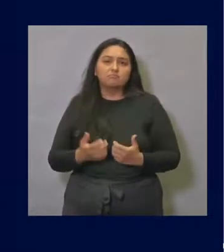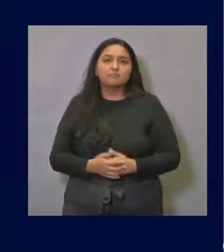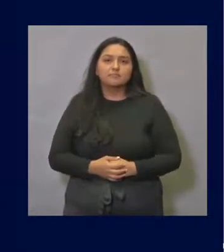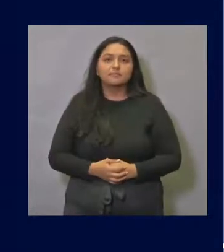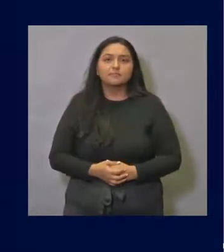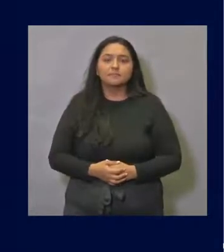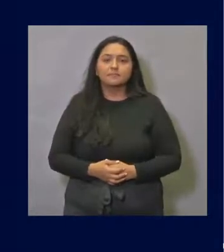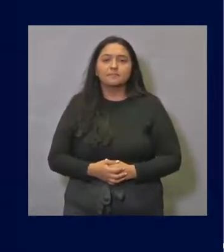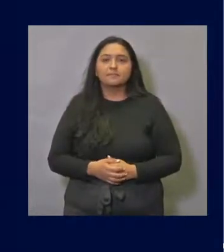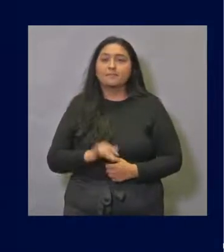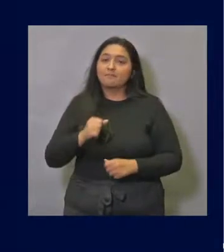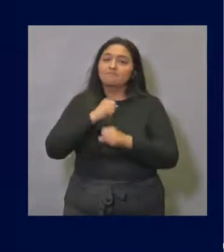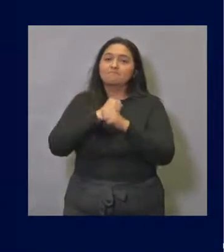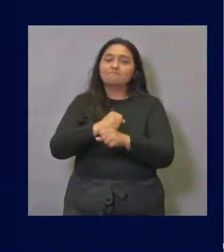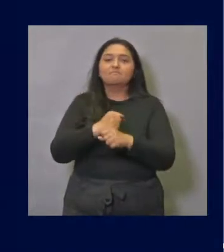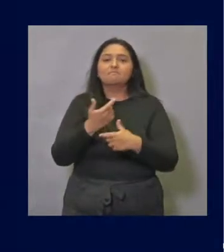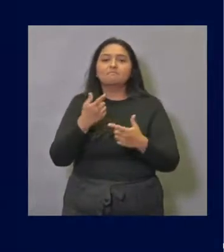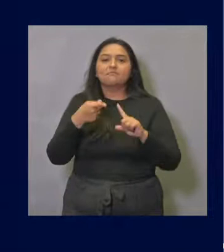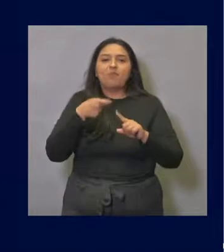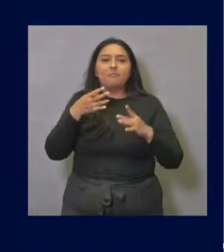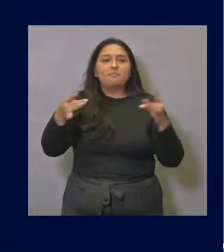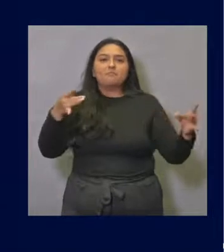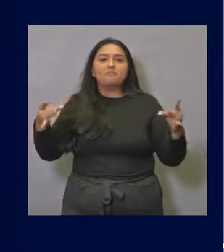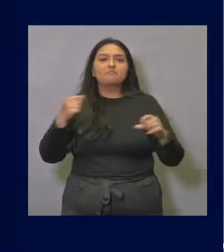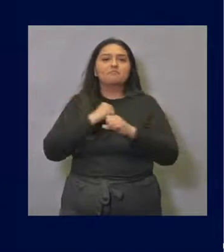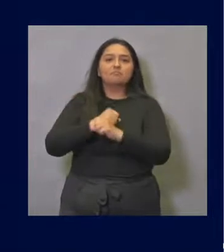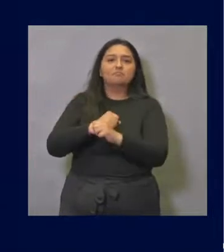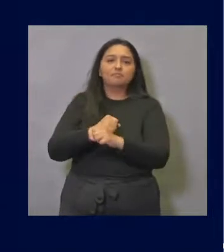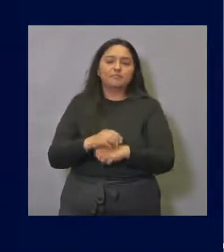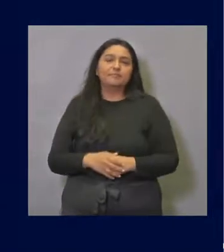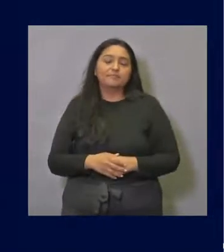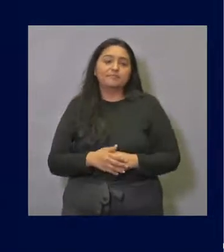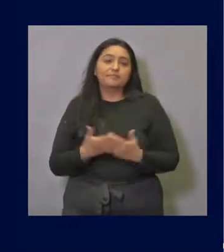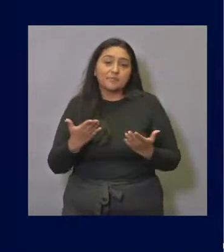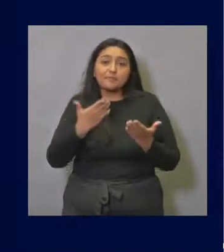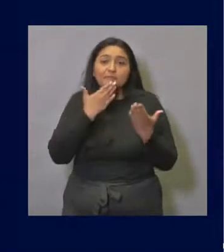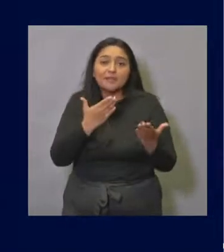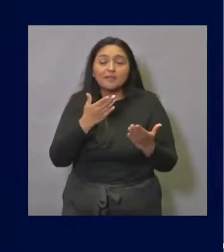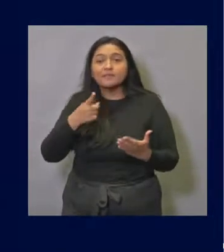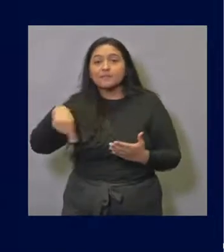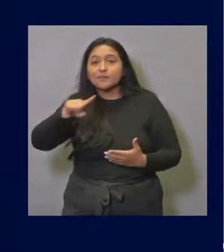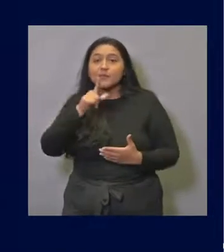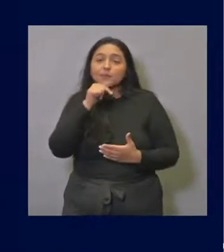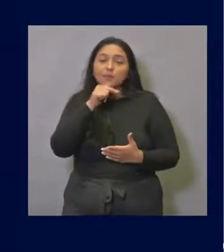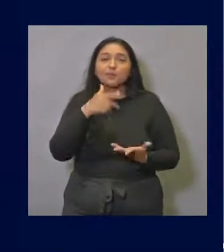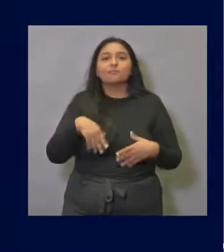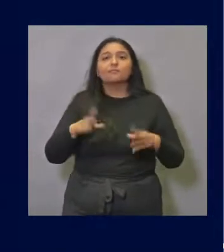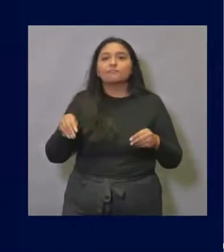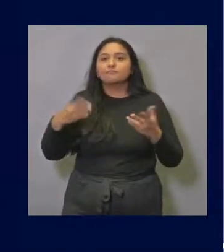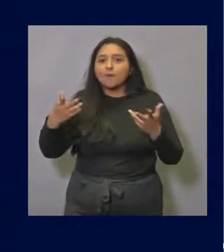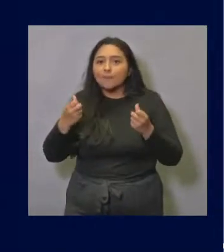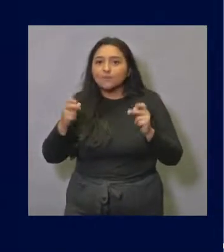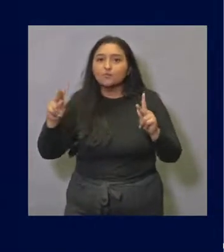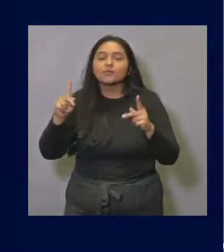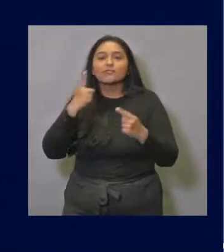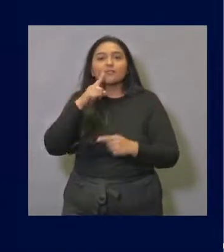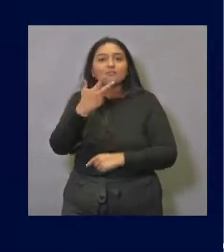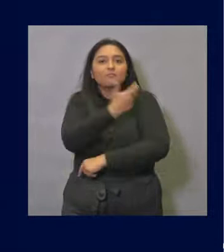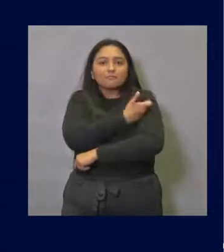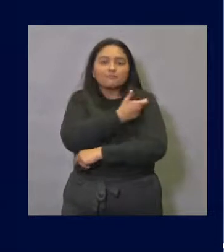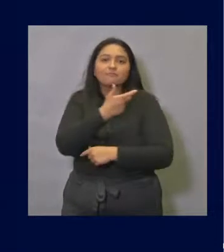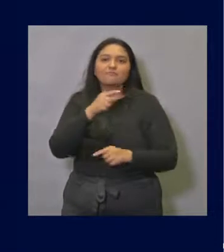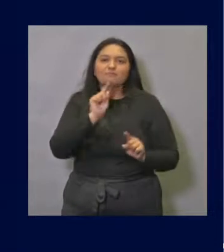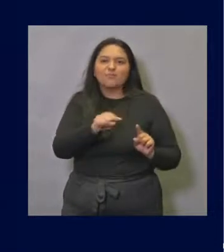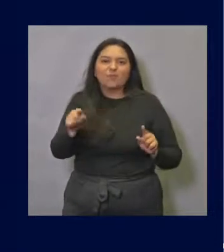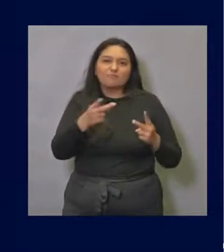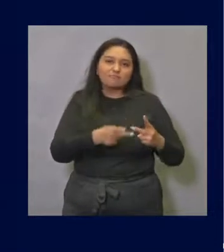la transmisión del virus. Agradecemos a todos los que brindan oportunidades de vacunación en estos sitios y